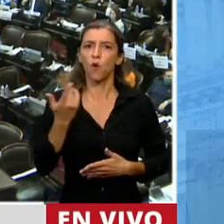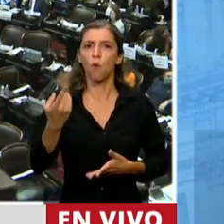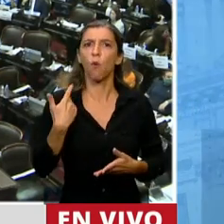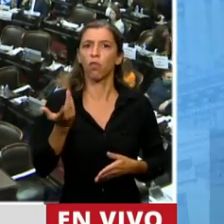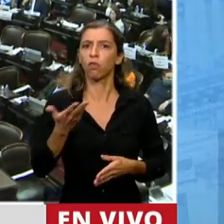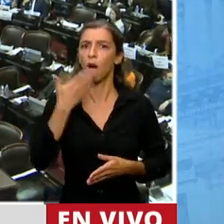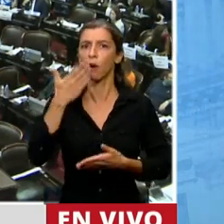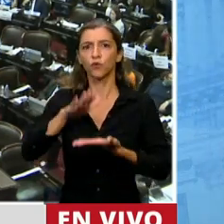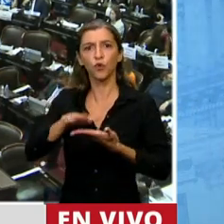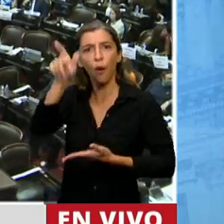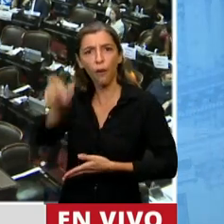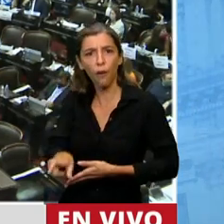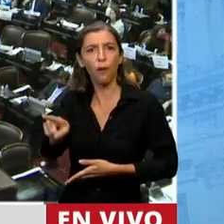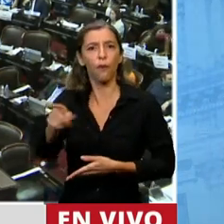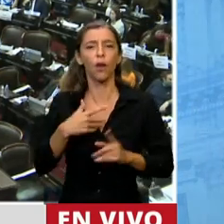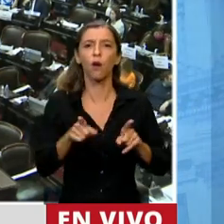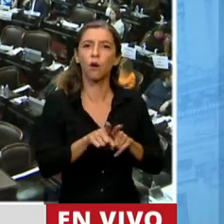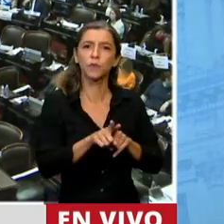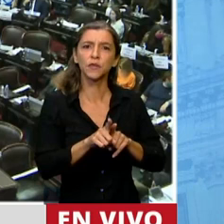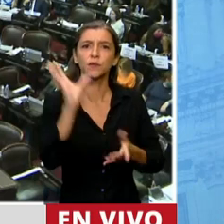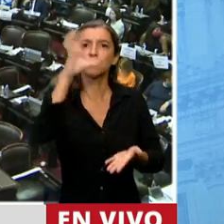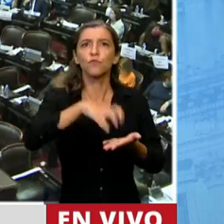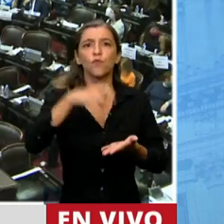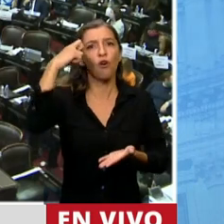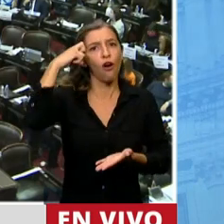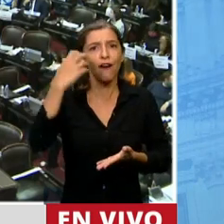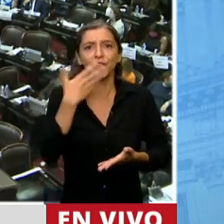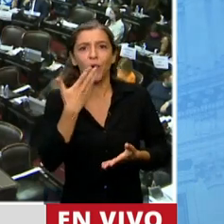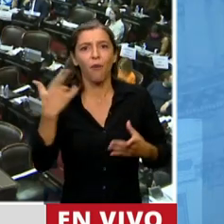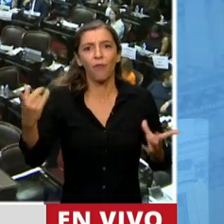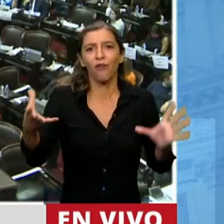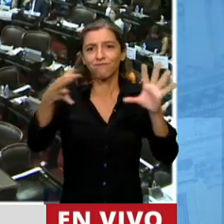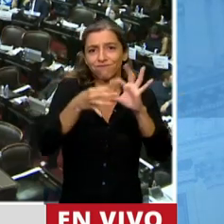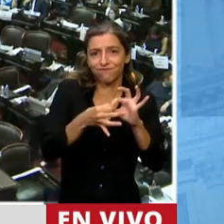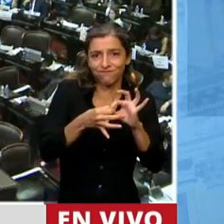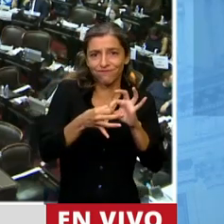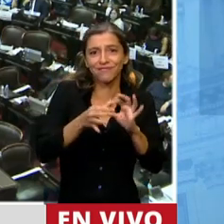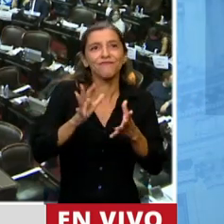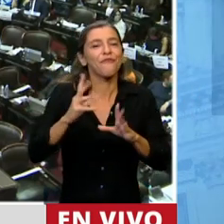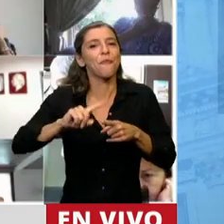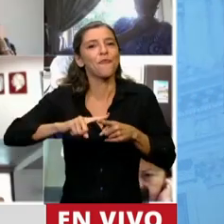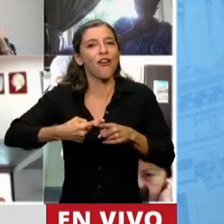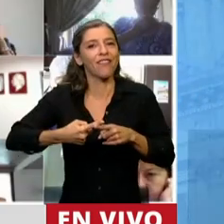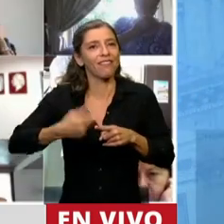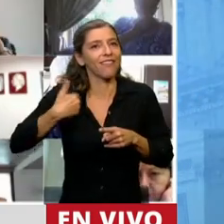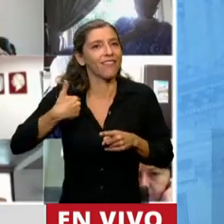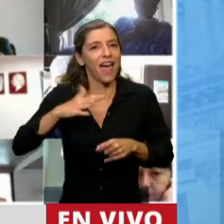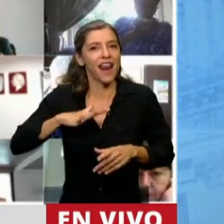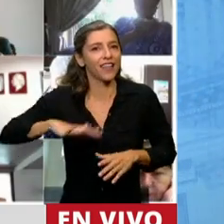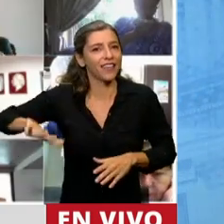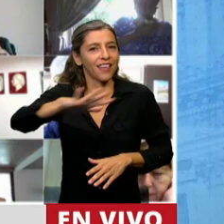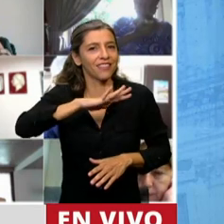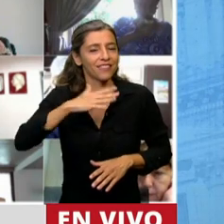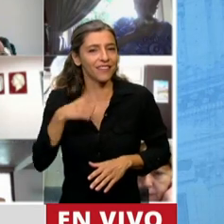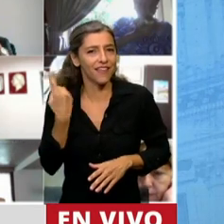argentino, es hablar de un momento de la política argentina a donde